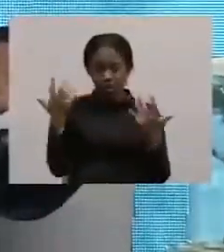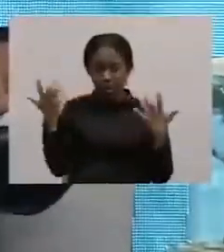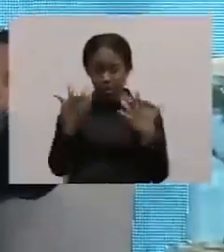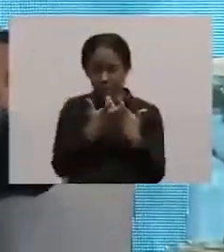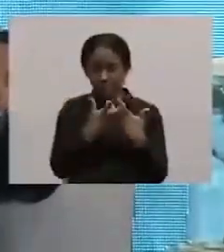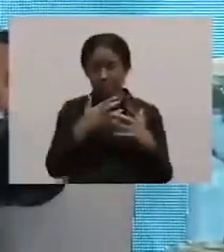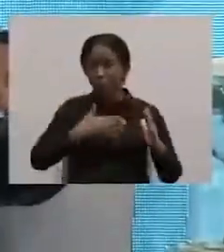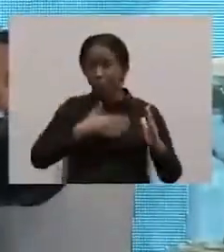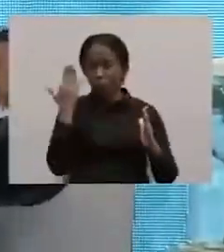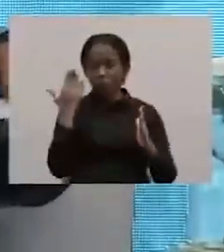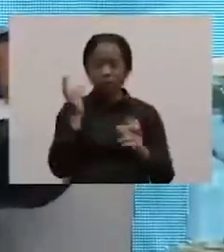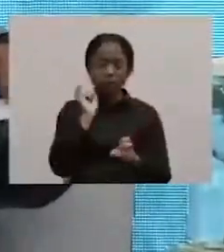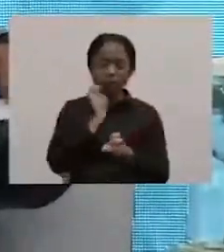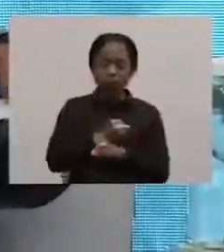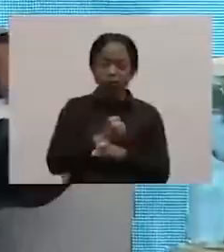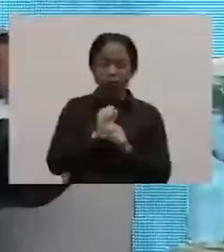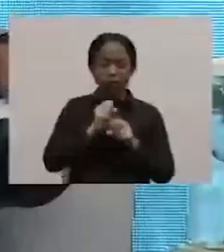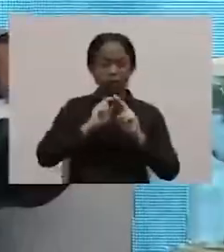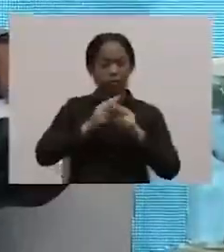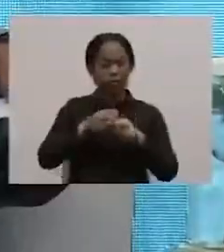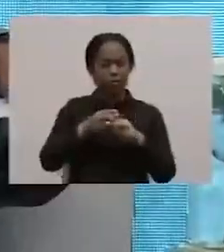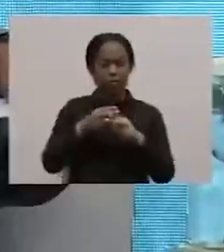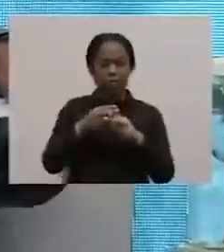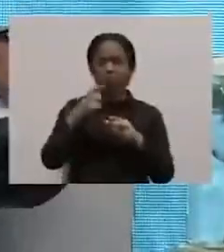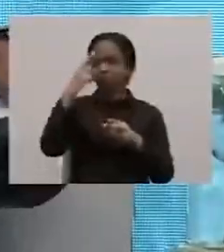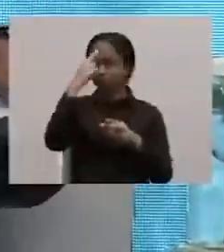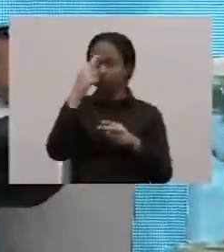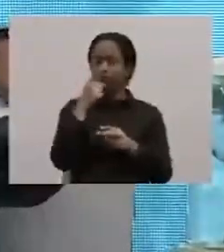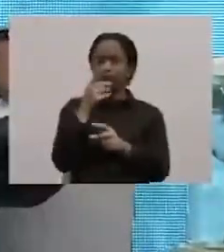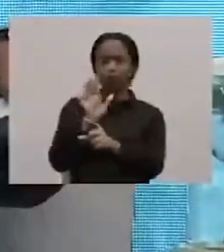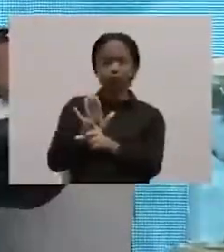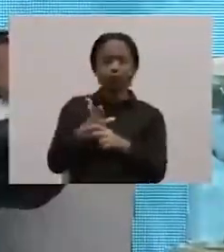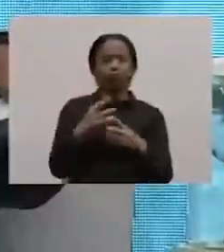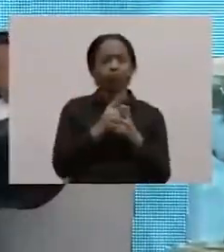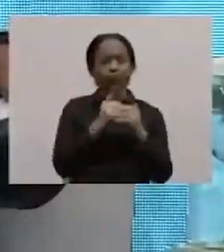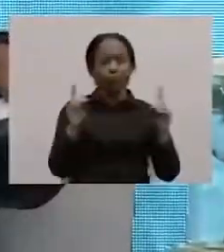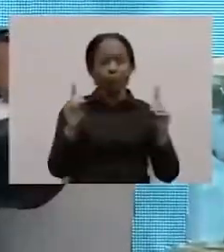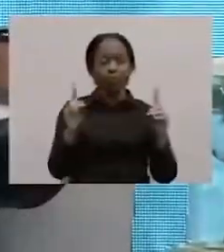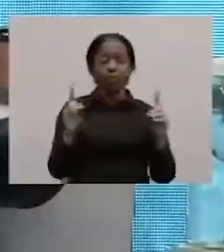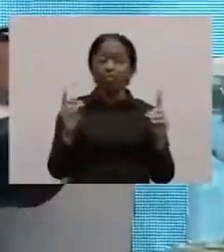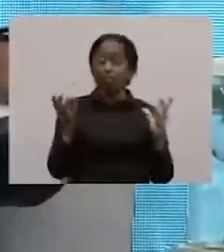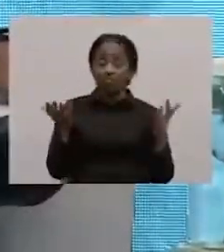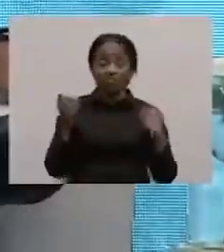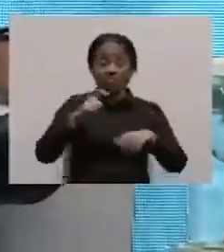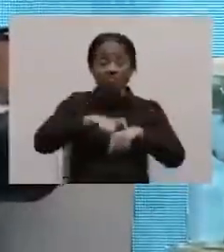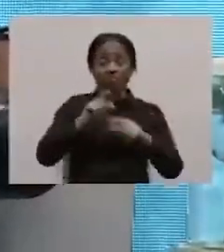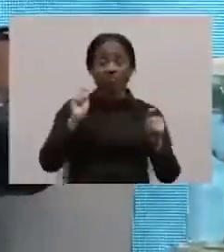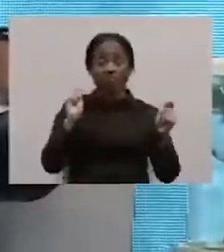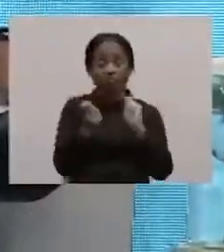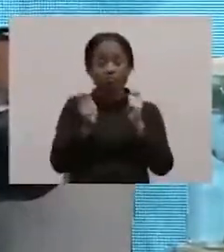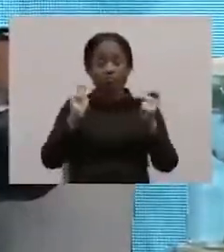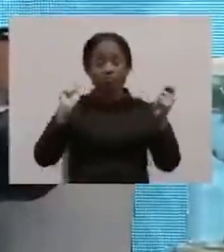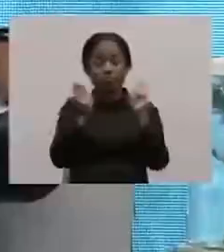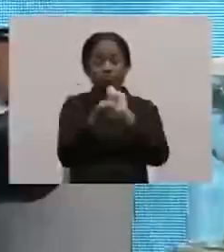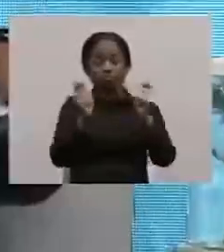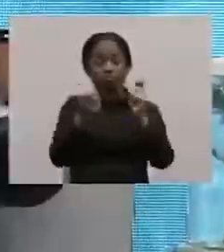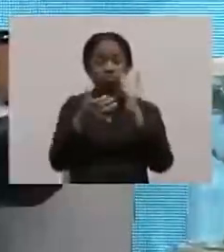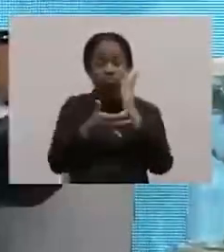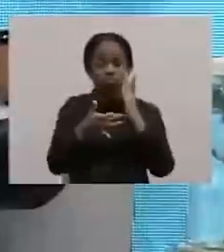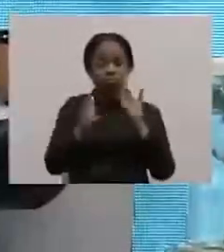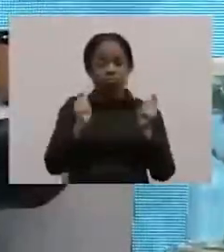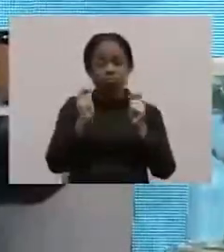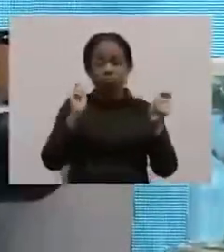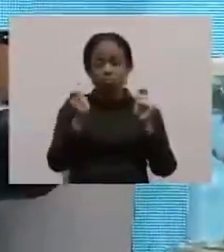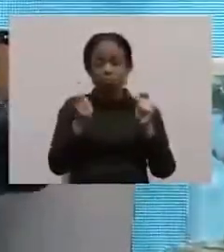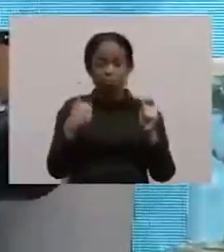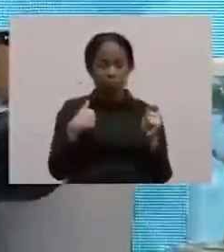Los tiempos no han cambiado. Cambió la época. O sea, nosotros tenemos un cambio de época. Entonces, nosotros no nos podemos